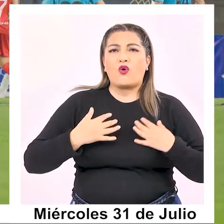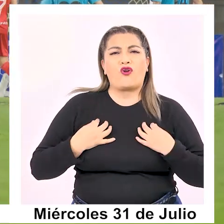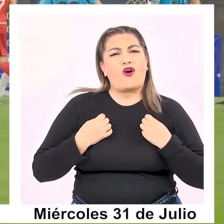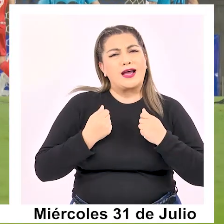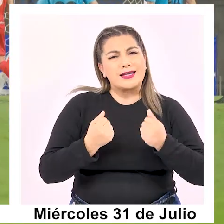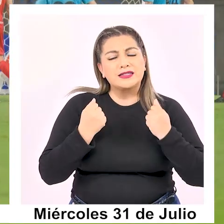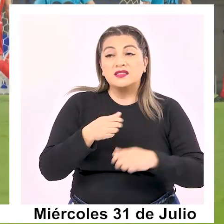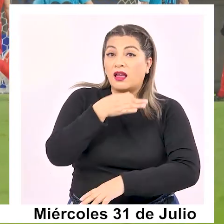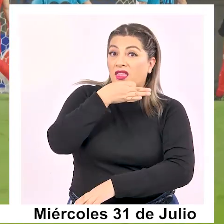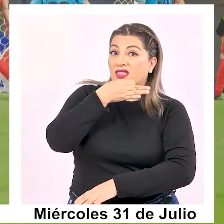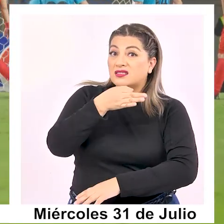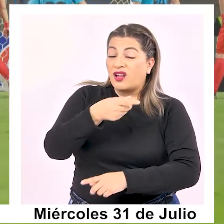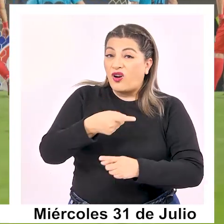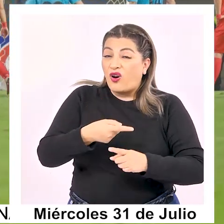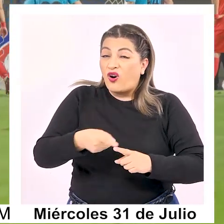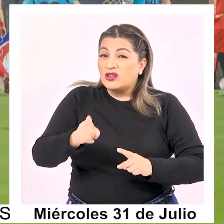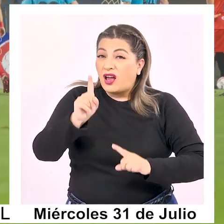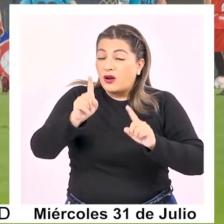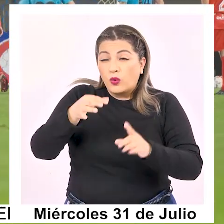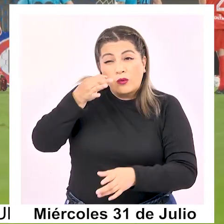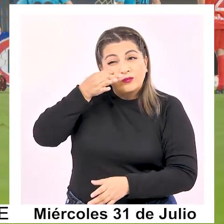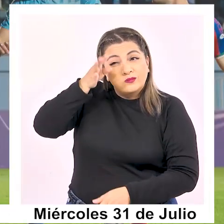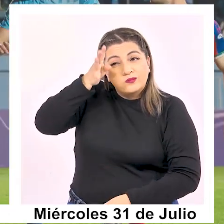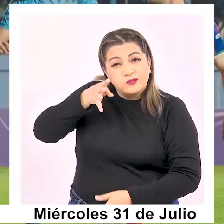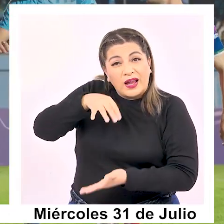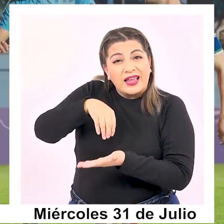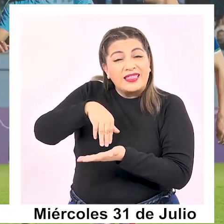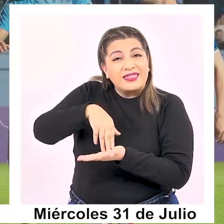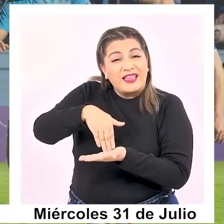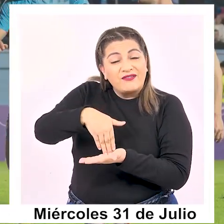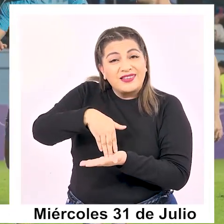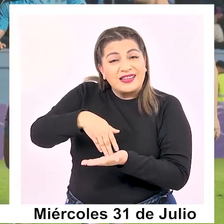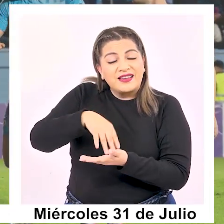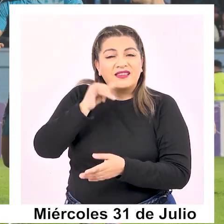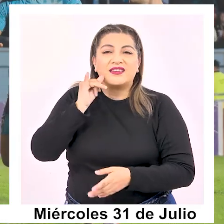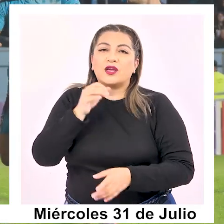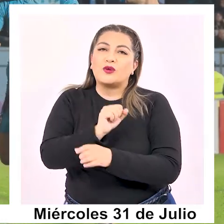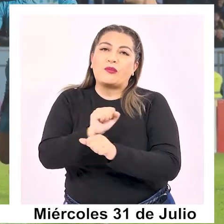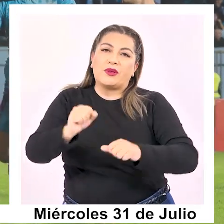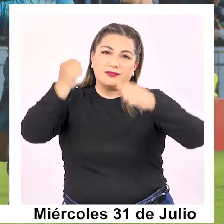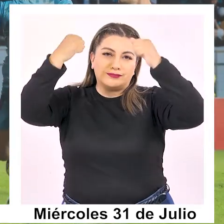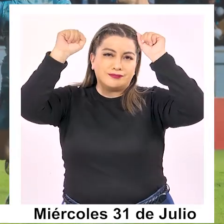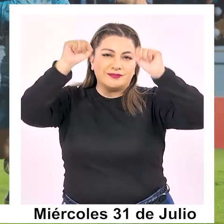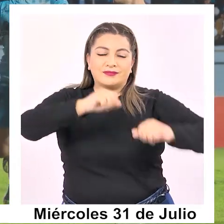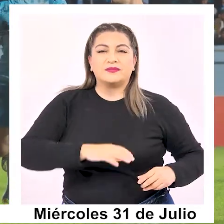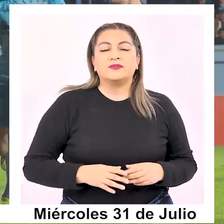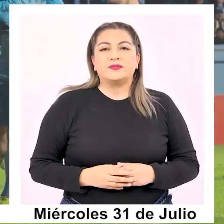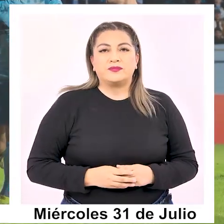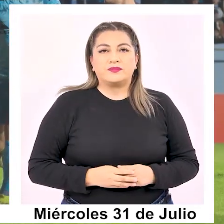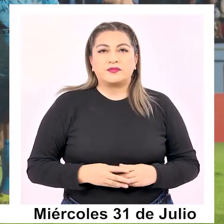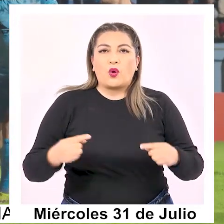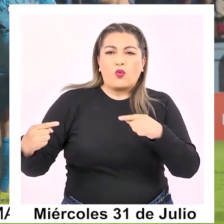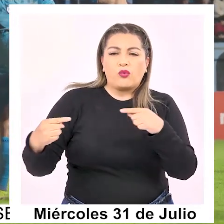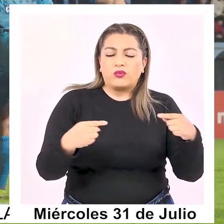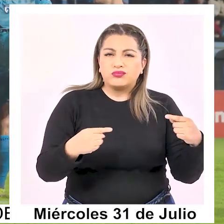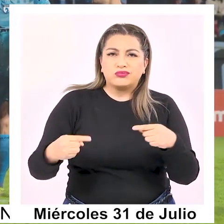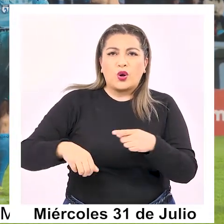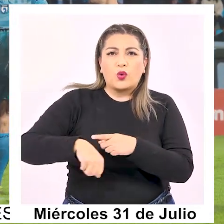también argumentaron otras debilidades que tiene el equipo Iquiqueño y que le impidieron el triunfo Un partido difícil,